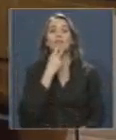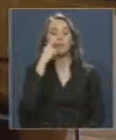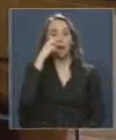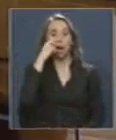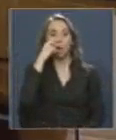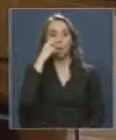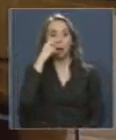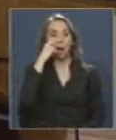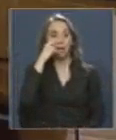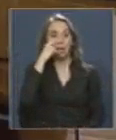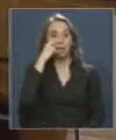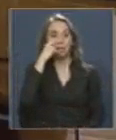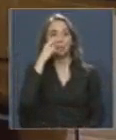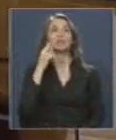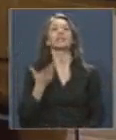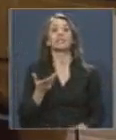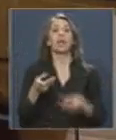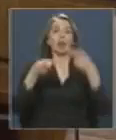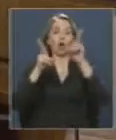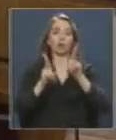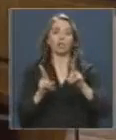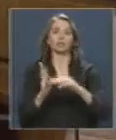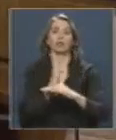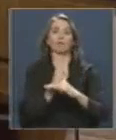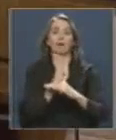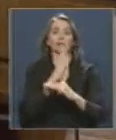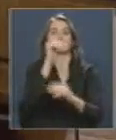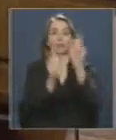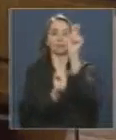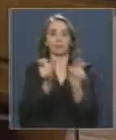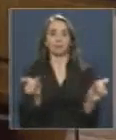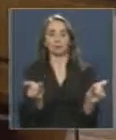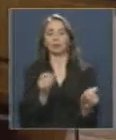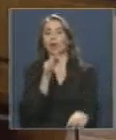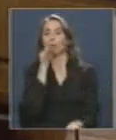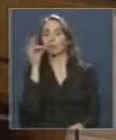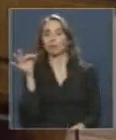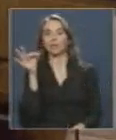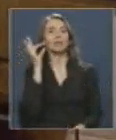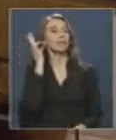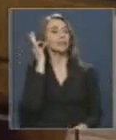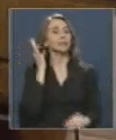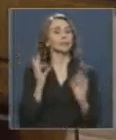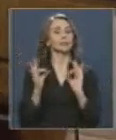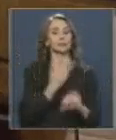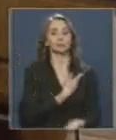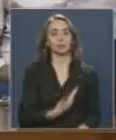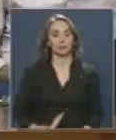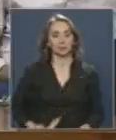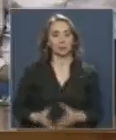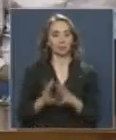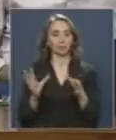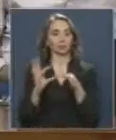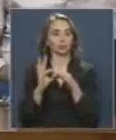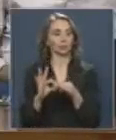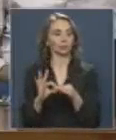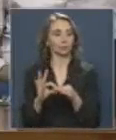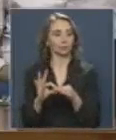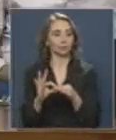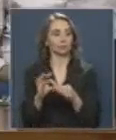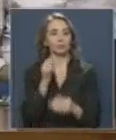como son justamente los derechos fundamentales de las personas. He dicho, señora Presidenta. Muchas